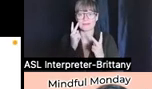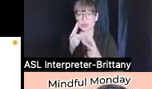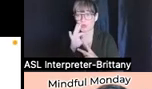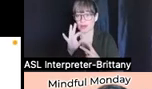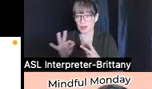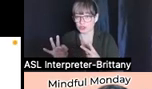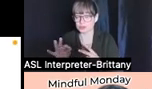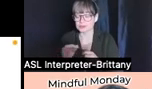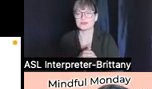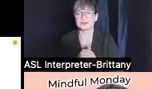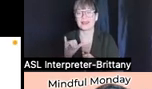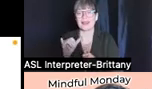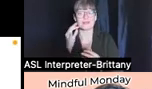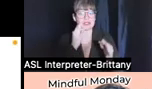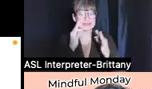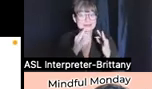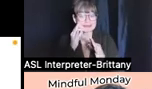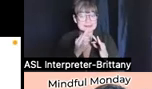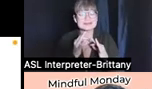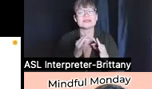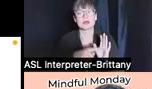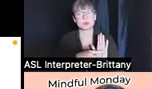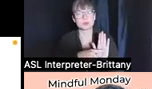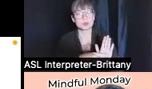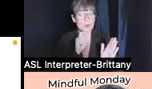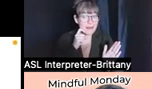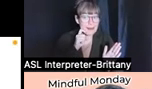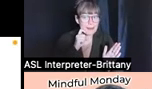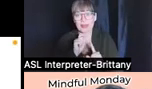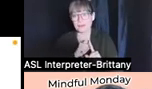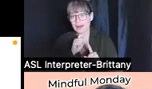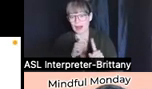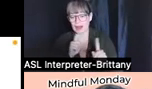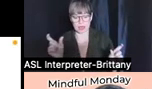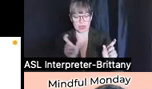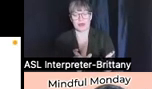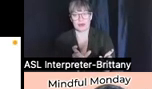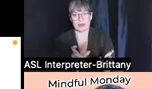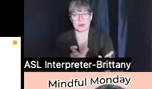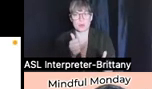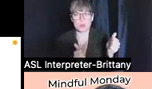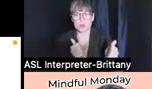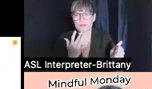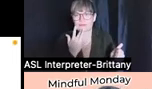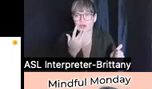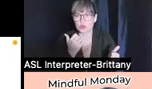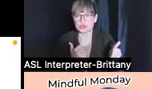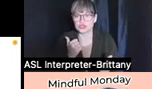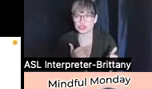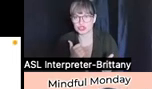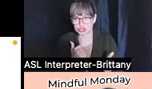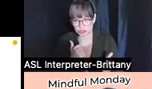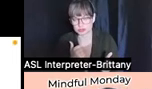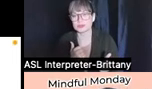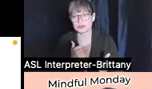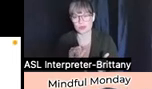opciones visuales. Por ejemplo, en la merienda le mostró la manzana y